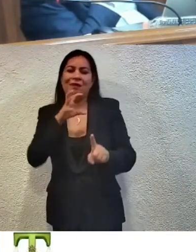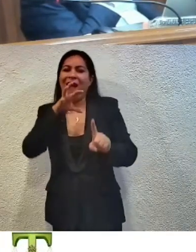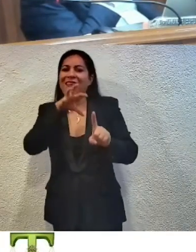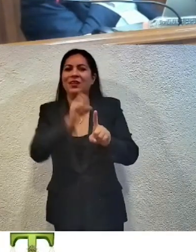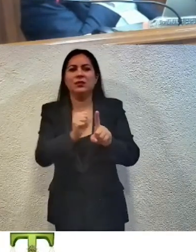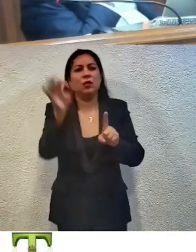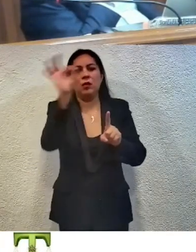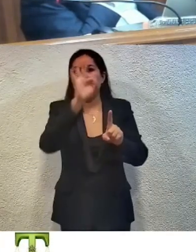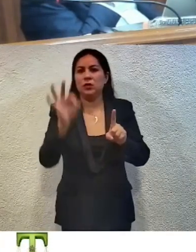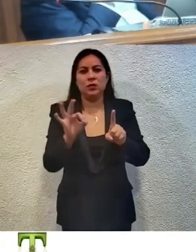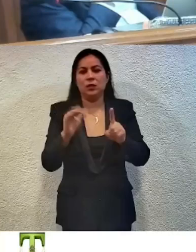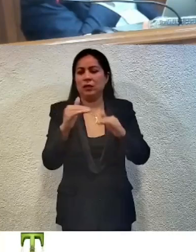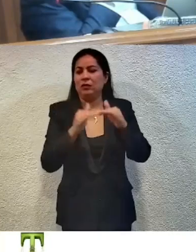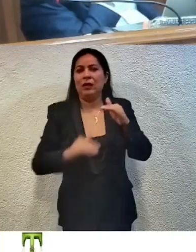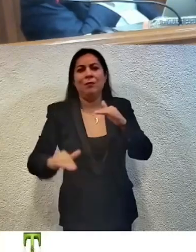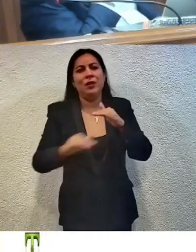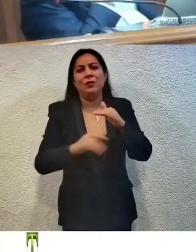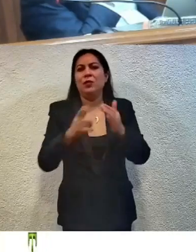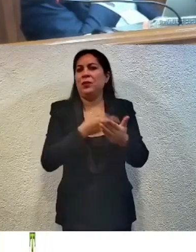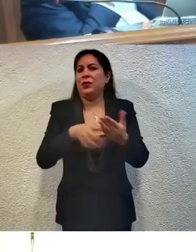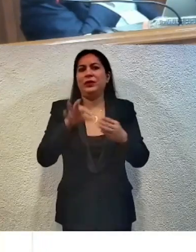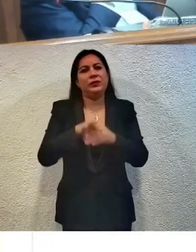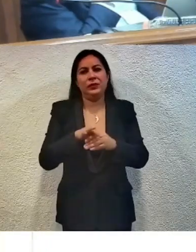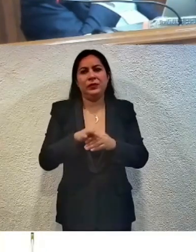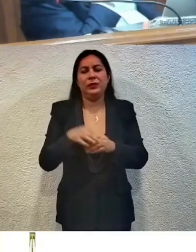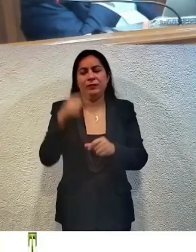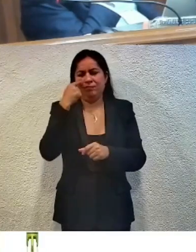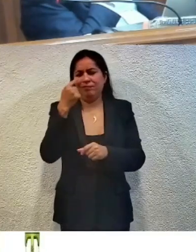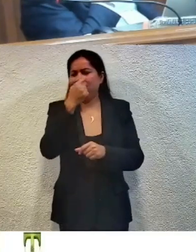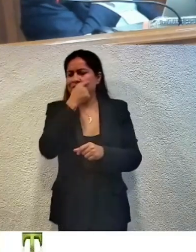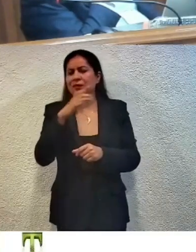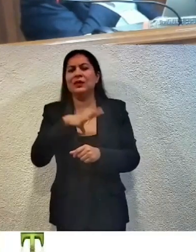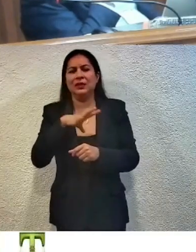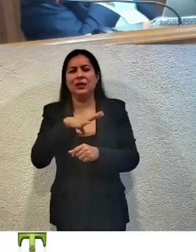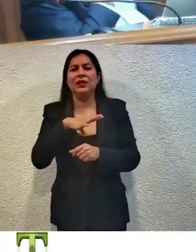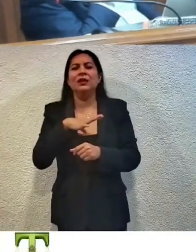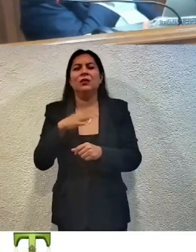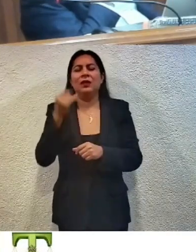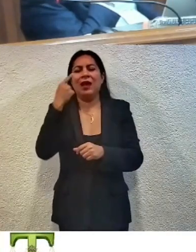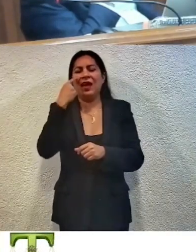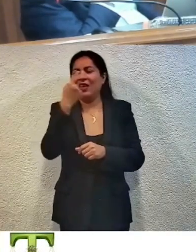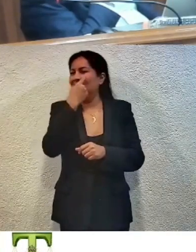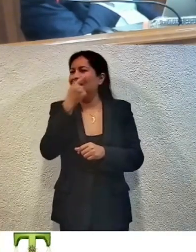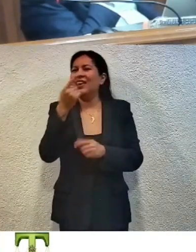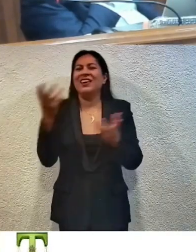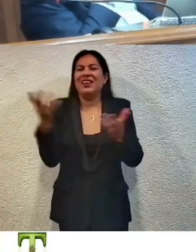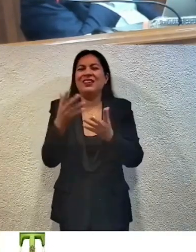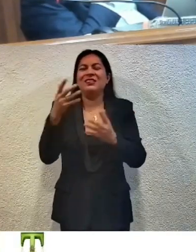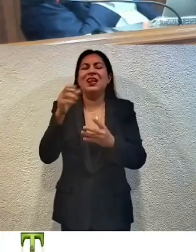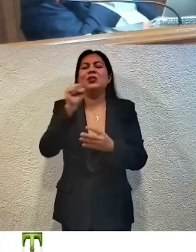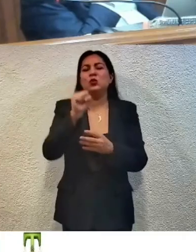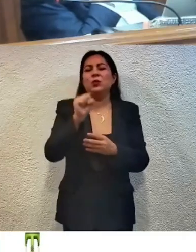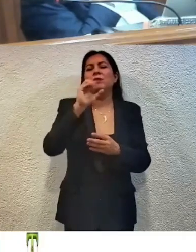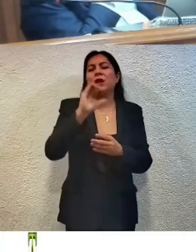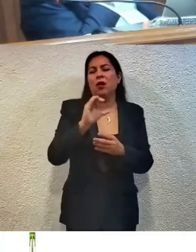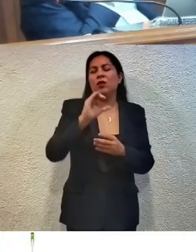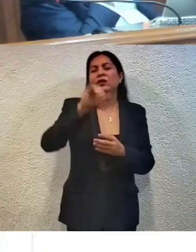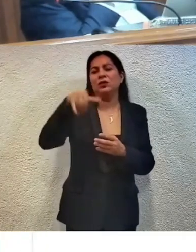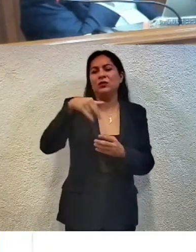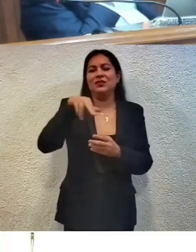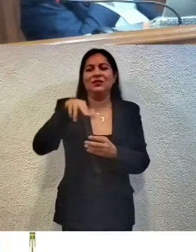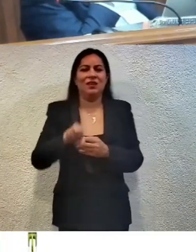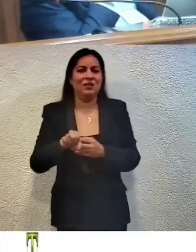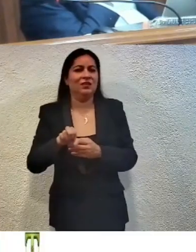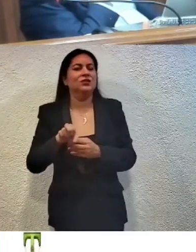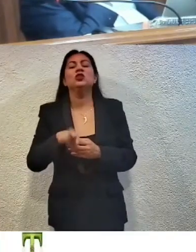el porcentaje mínimo de votación, criterio que se estima acorde con la interpretación realizada por la Suprema Corte de Justicia de la Nación en